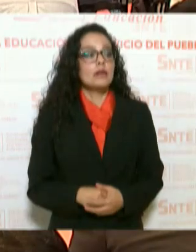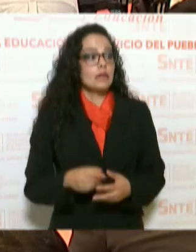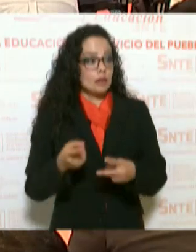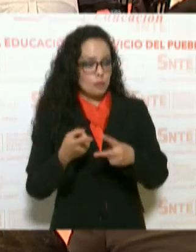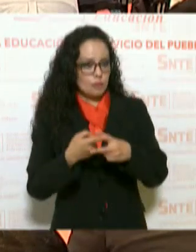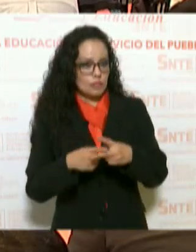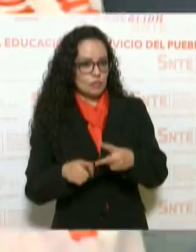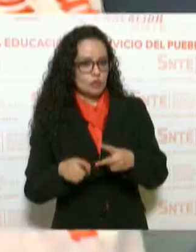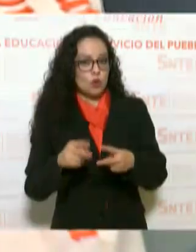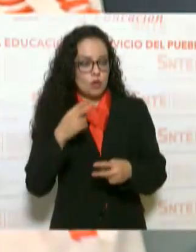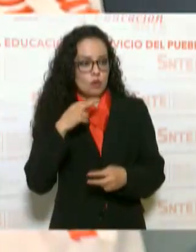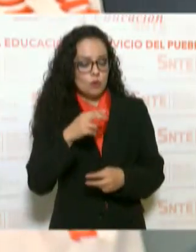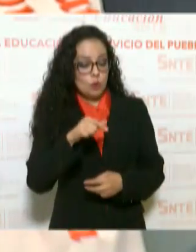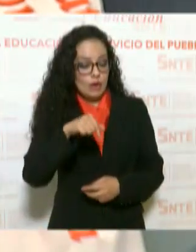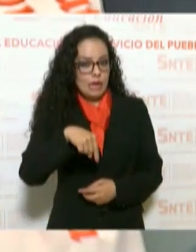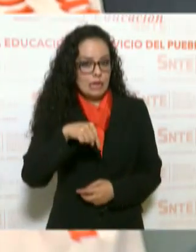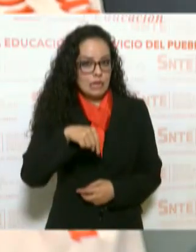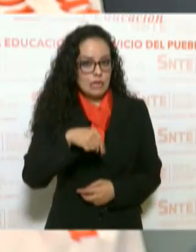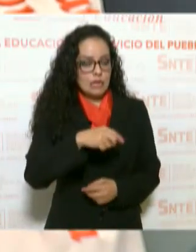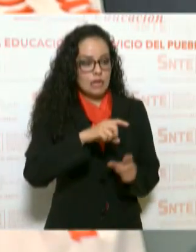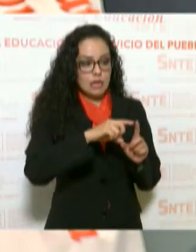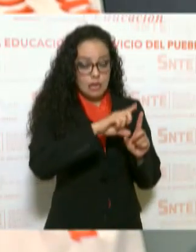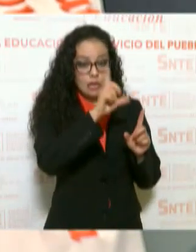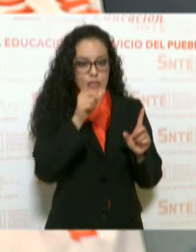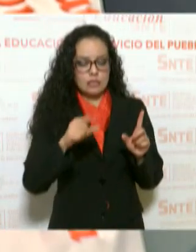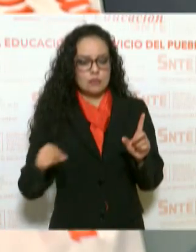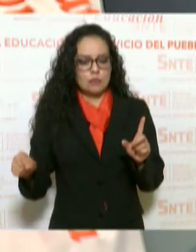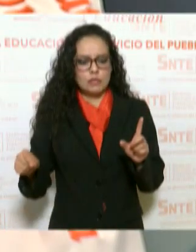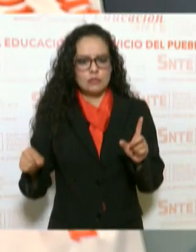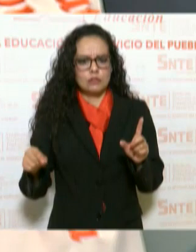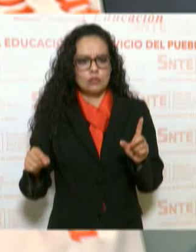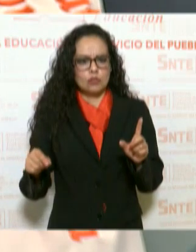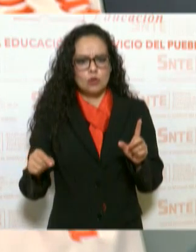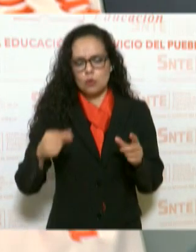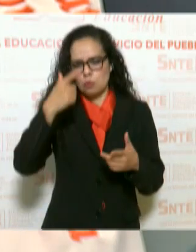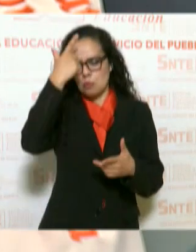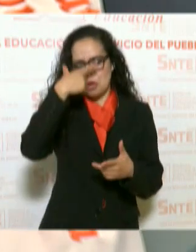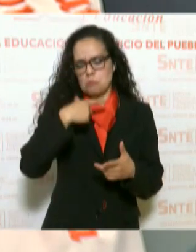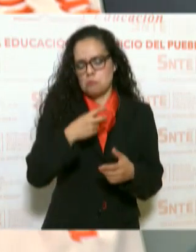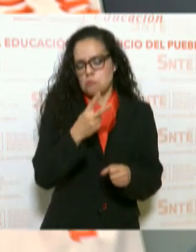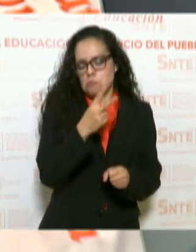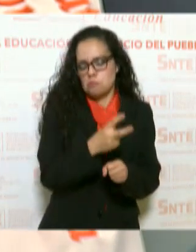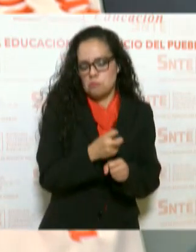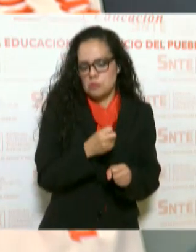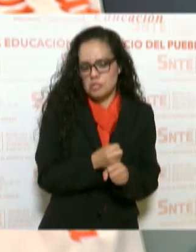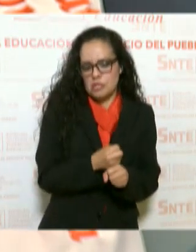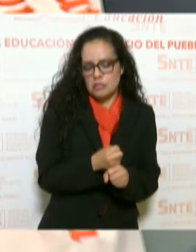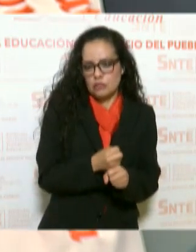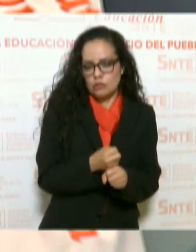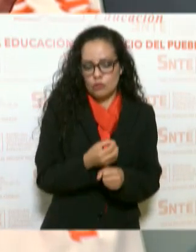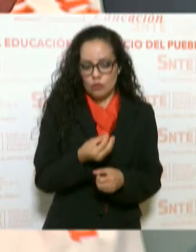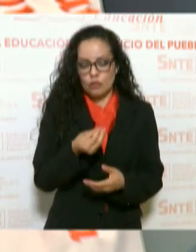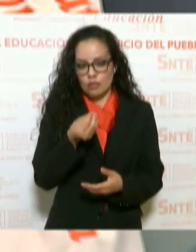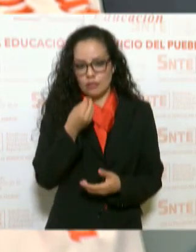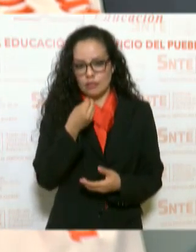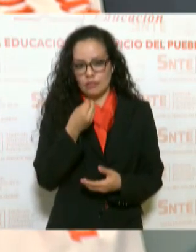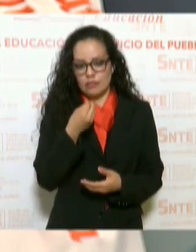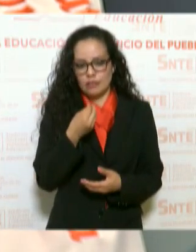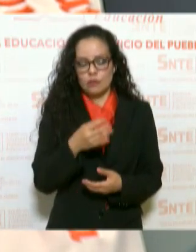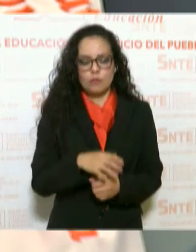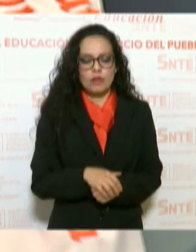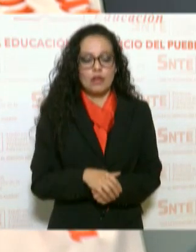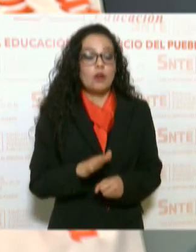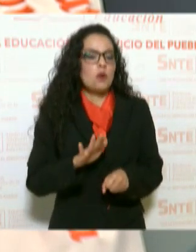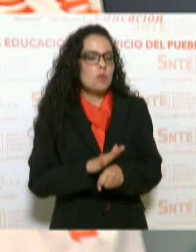país, que anoche no aceptó una invitación a cenar porque se fue a comer tacos de todos con